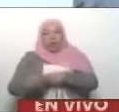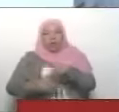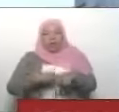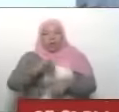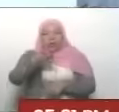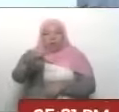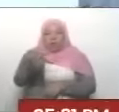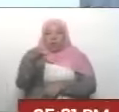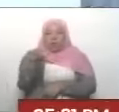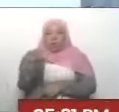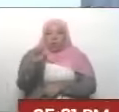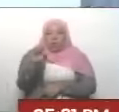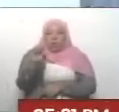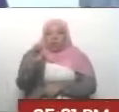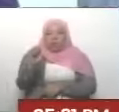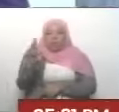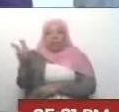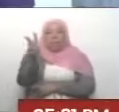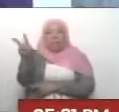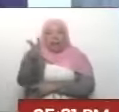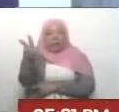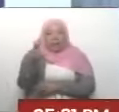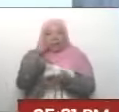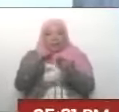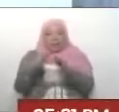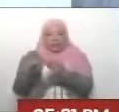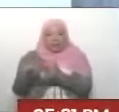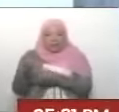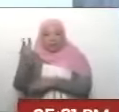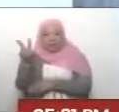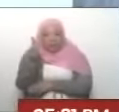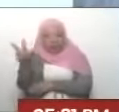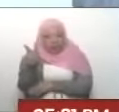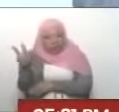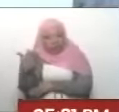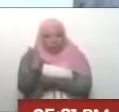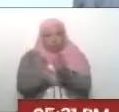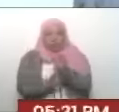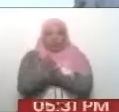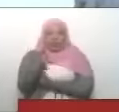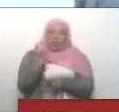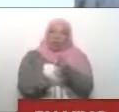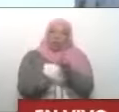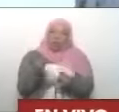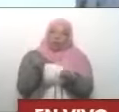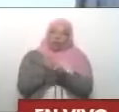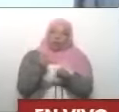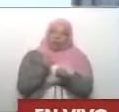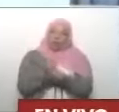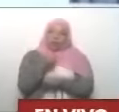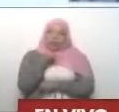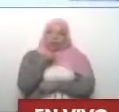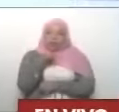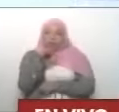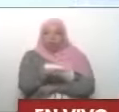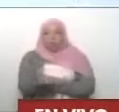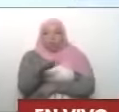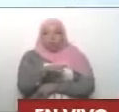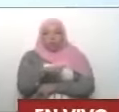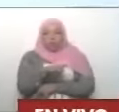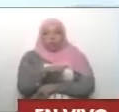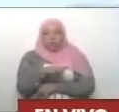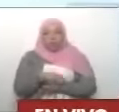José Ábalos del Valle. Y desde ahí ha desarrollado, bueno, una trayectoria de líder